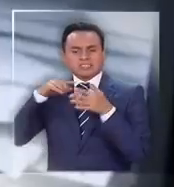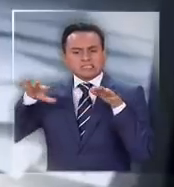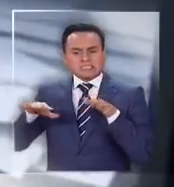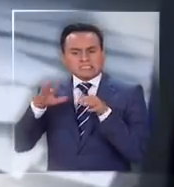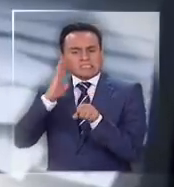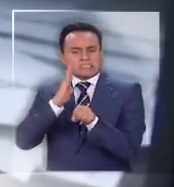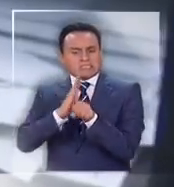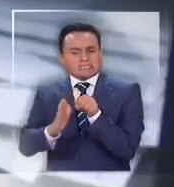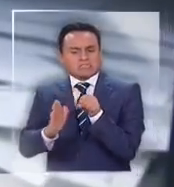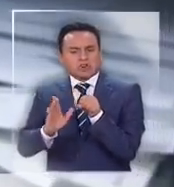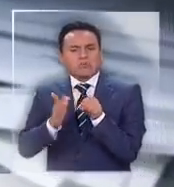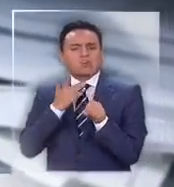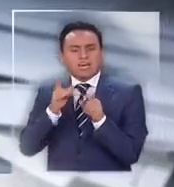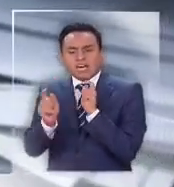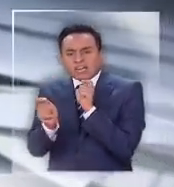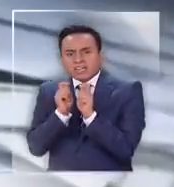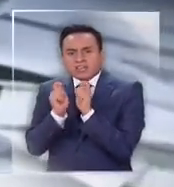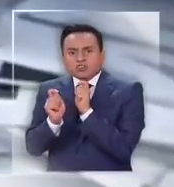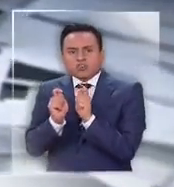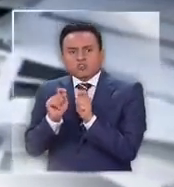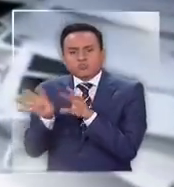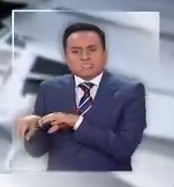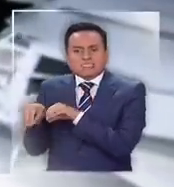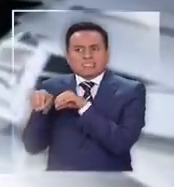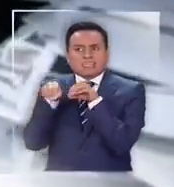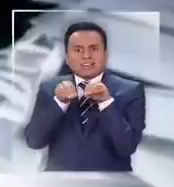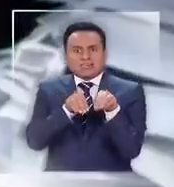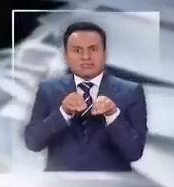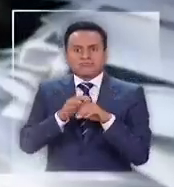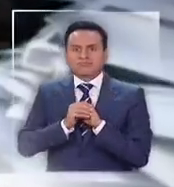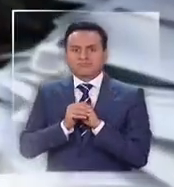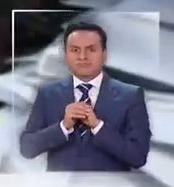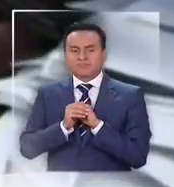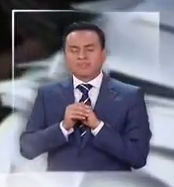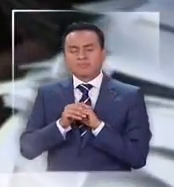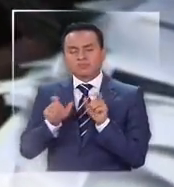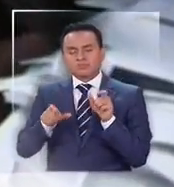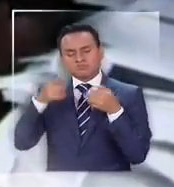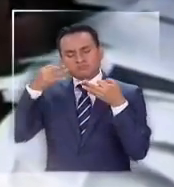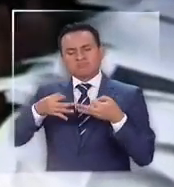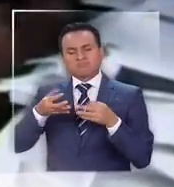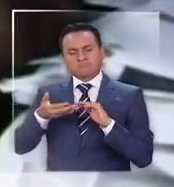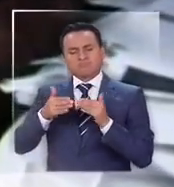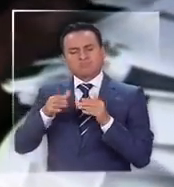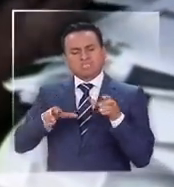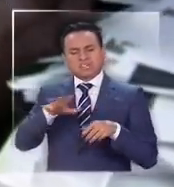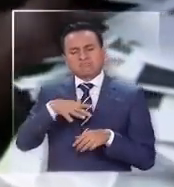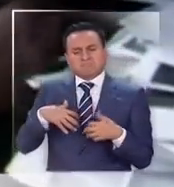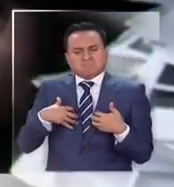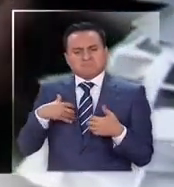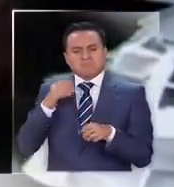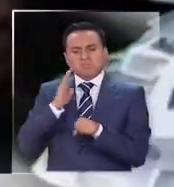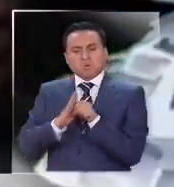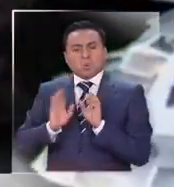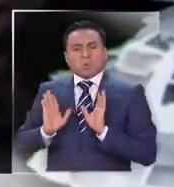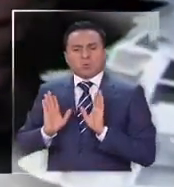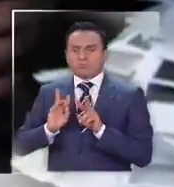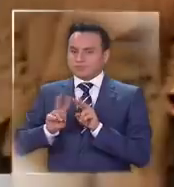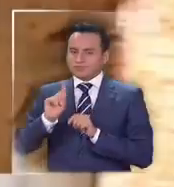de echarlo por los riesgos que implicaba su traslado. La decisión indignó a la comunidad y el despido se